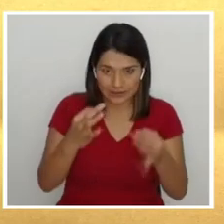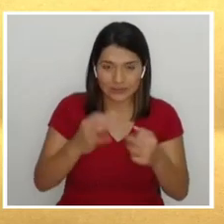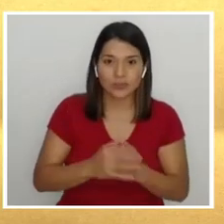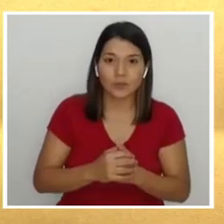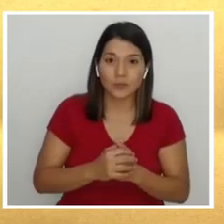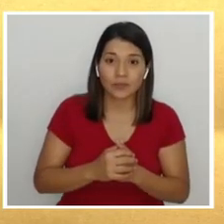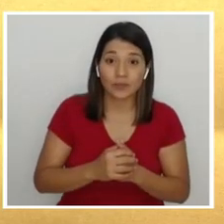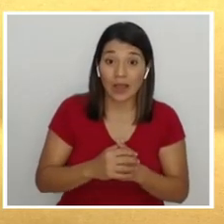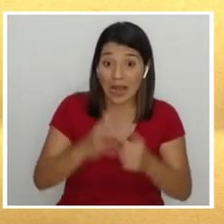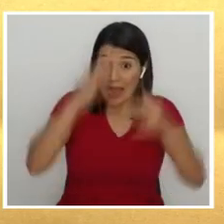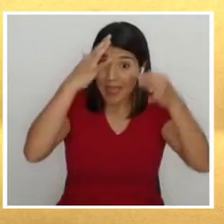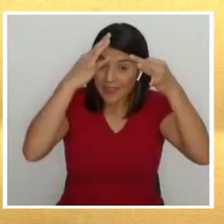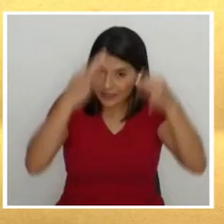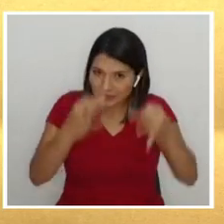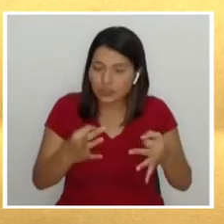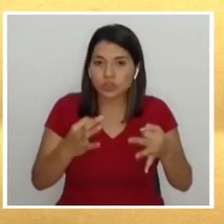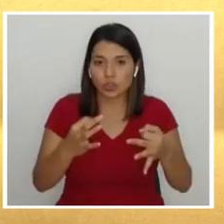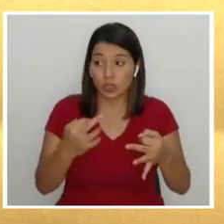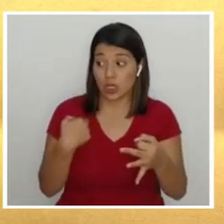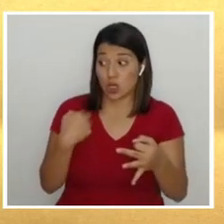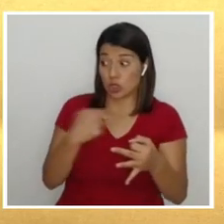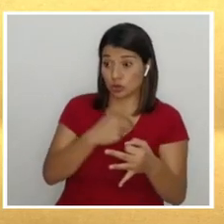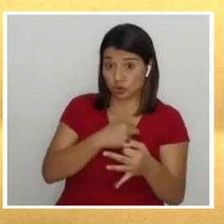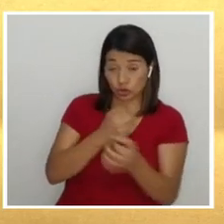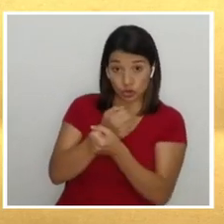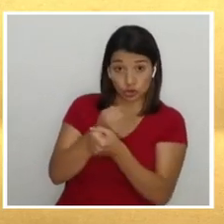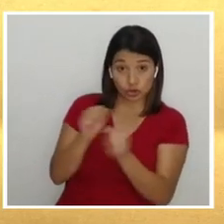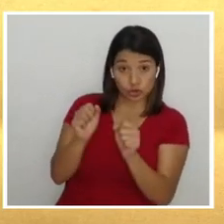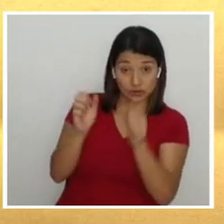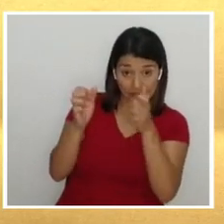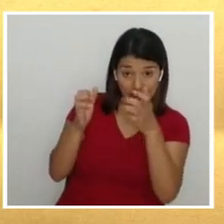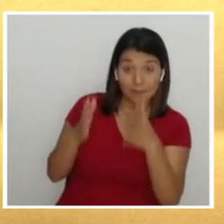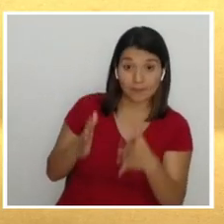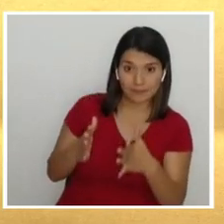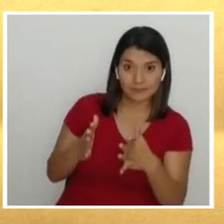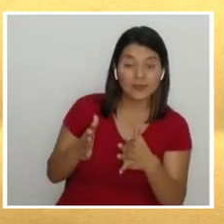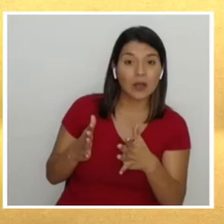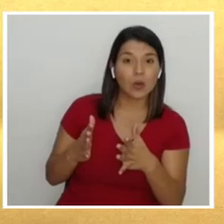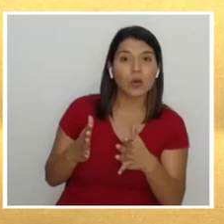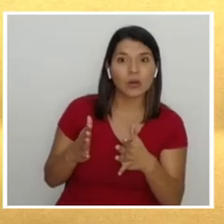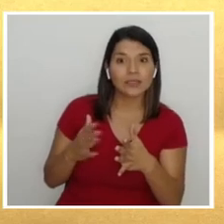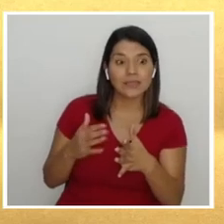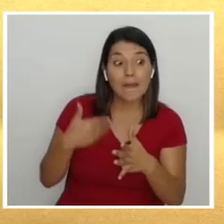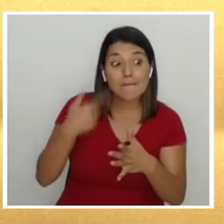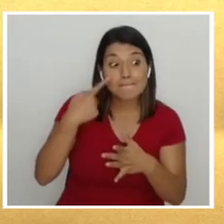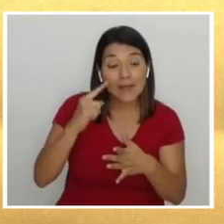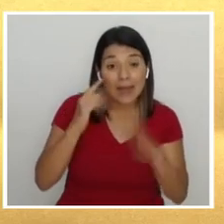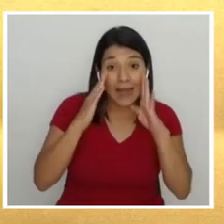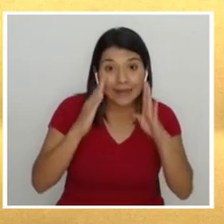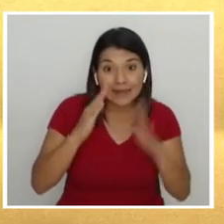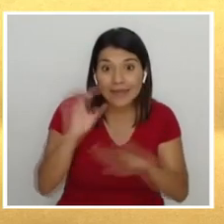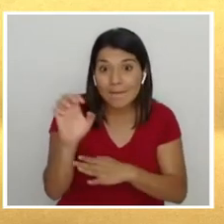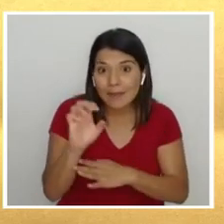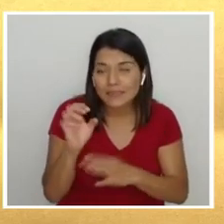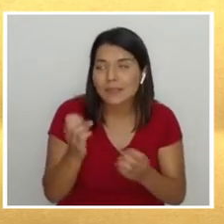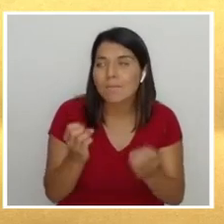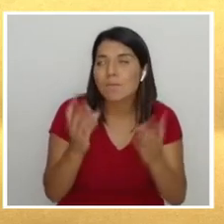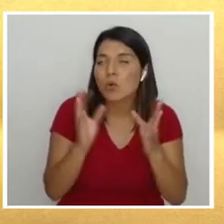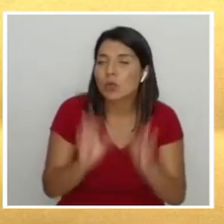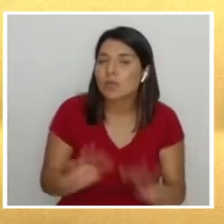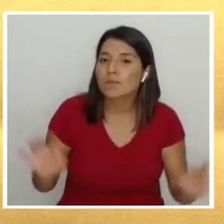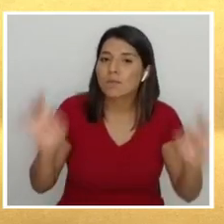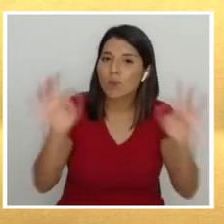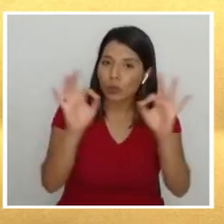nosotros, los rescatistas, y más cuando estamos al mando de una emergencia, son importantísimas, para las víctimas, para las personas que